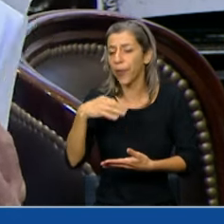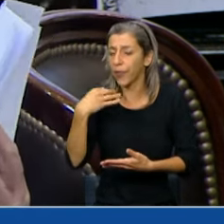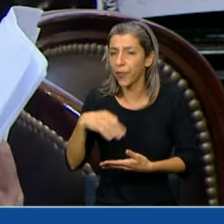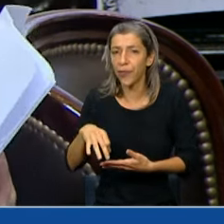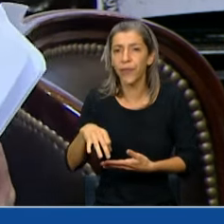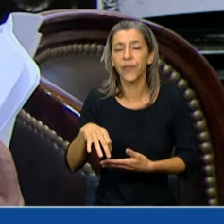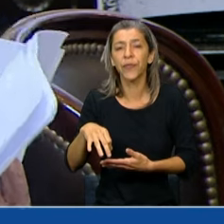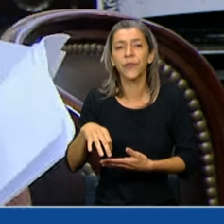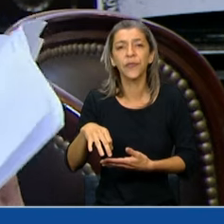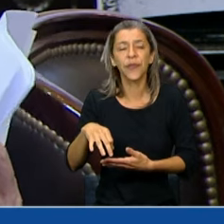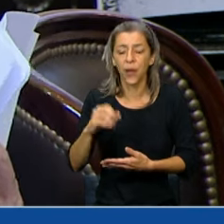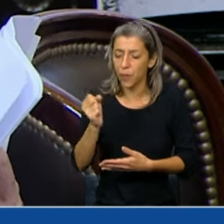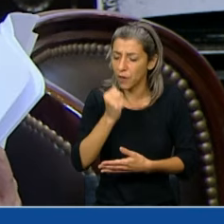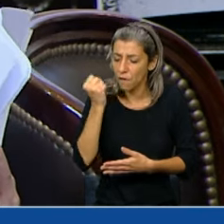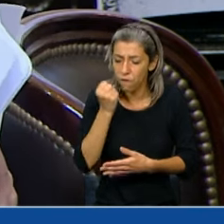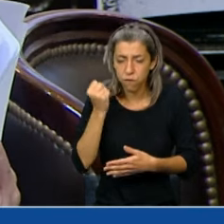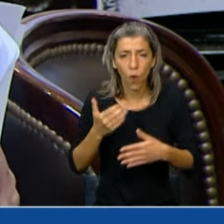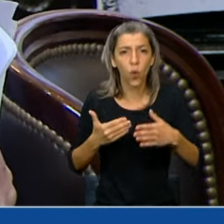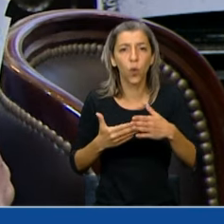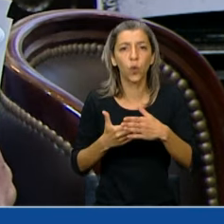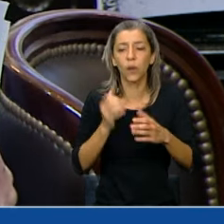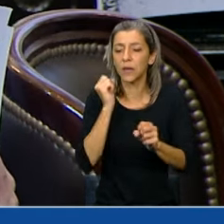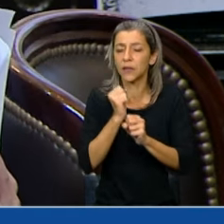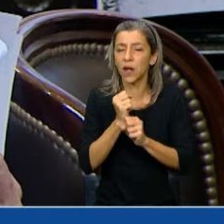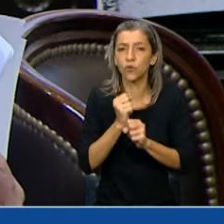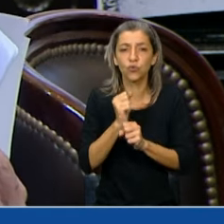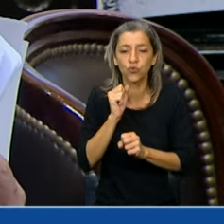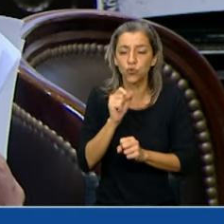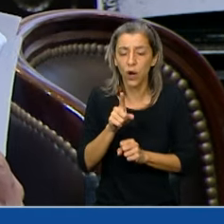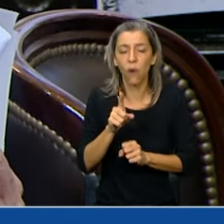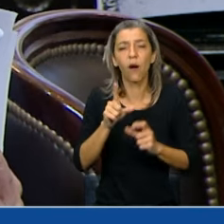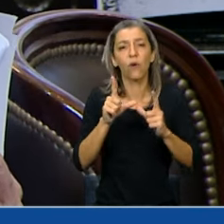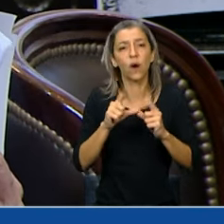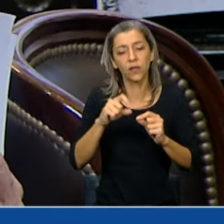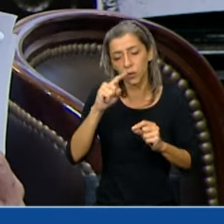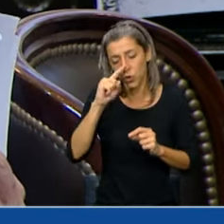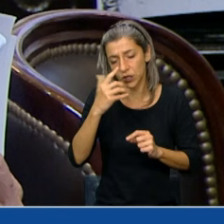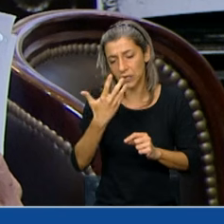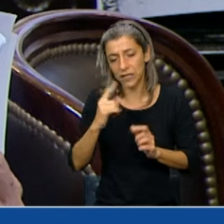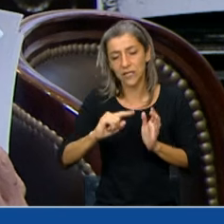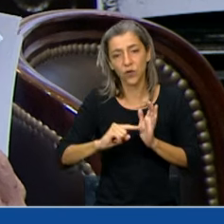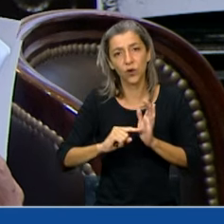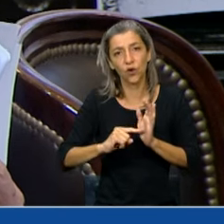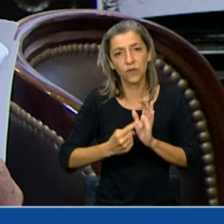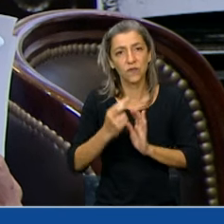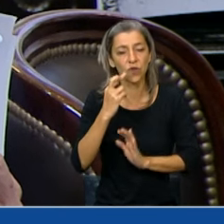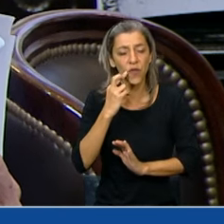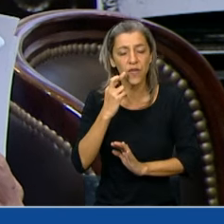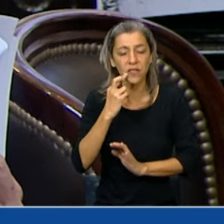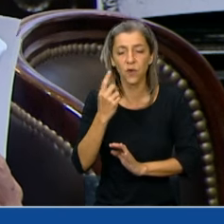ingrediente esencial del Congreso artículo 75 inciso 19